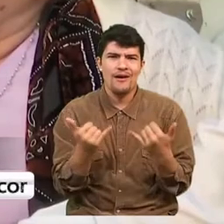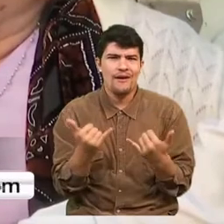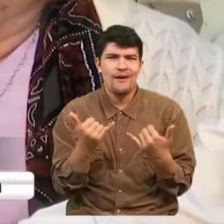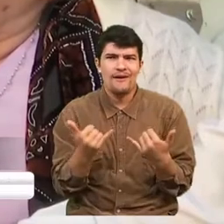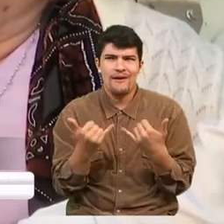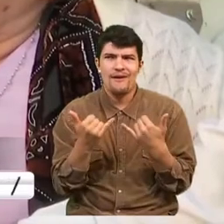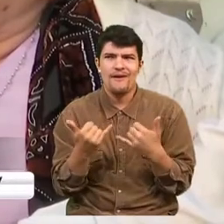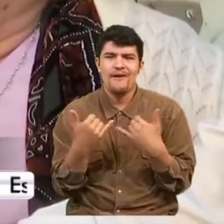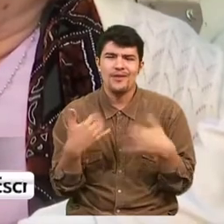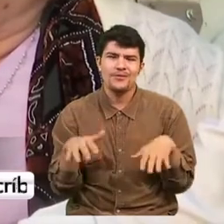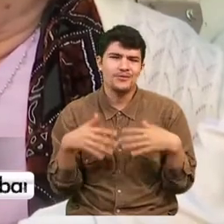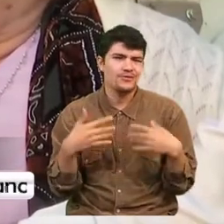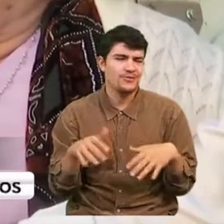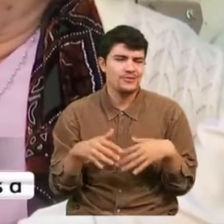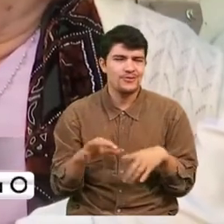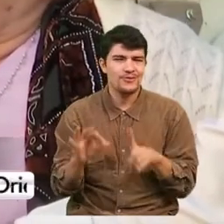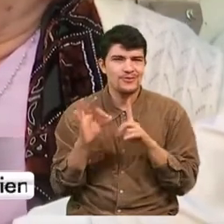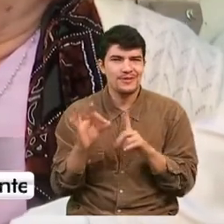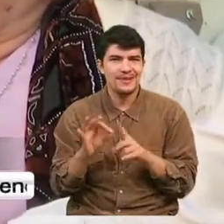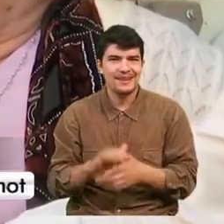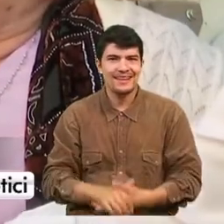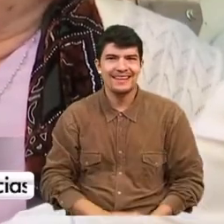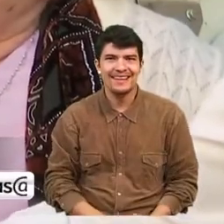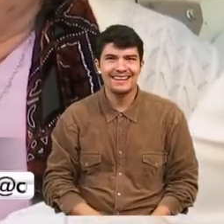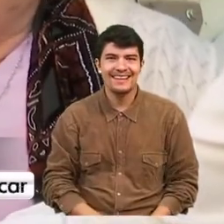si la guabina.